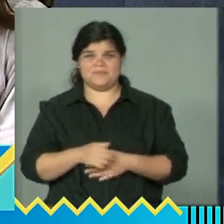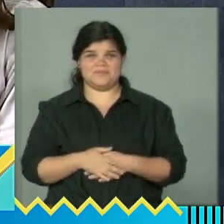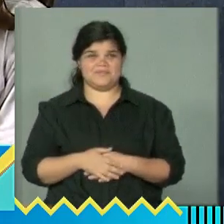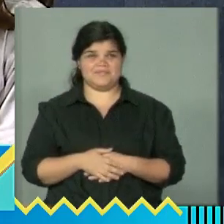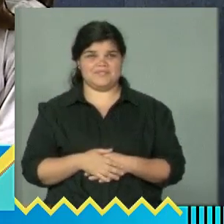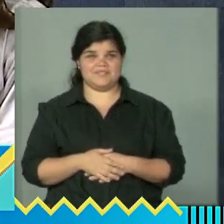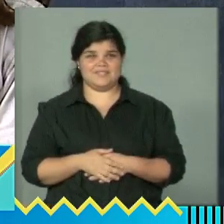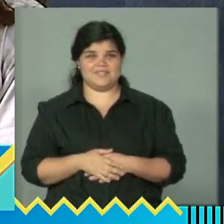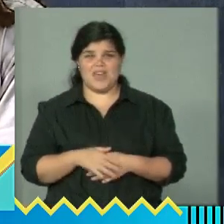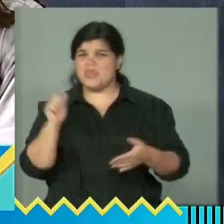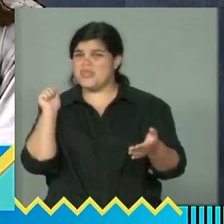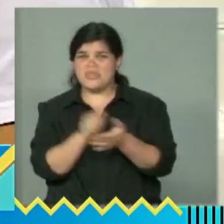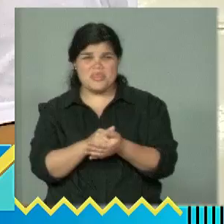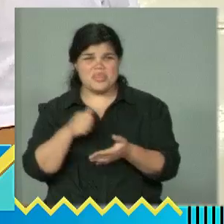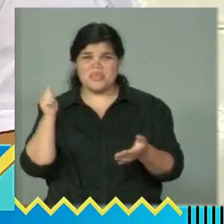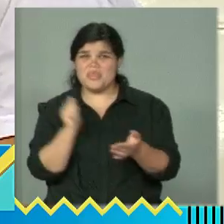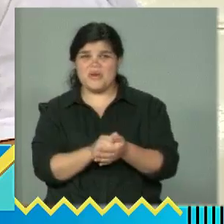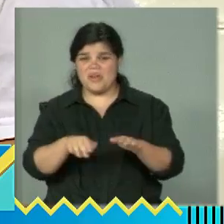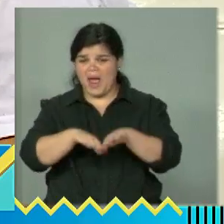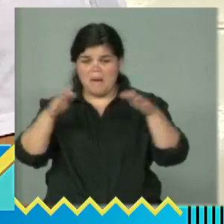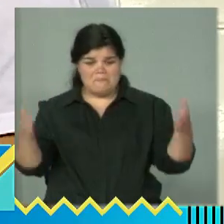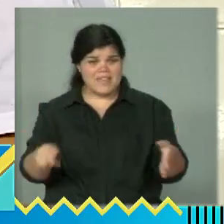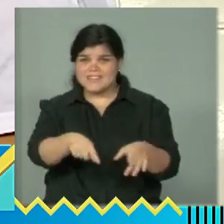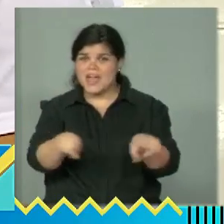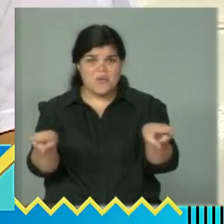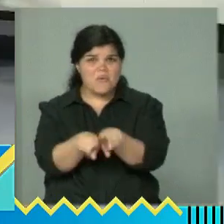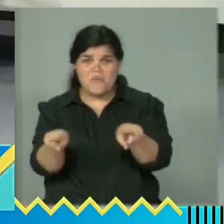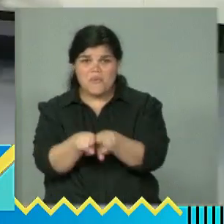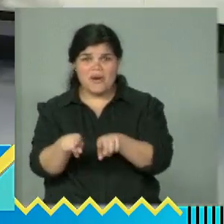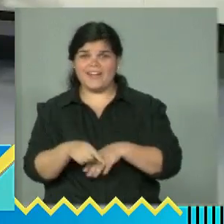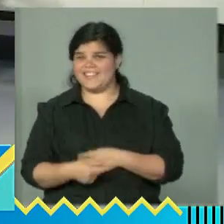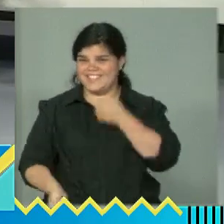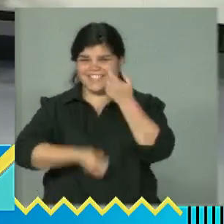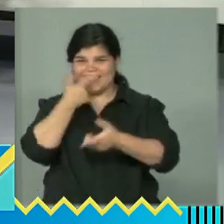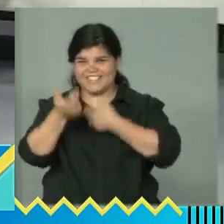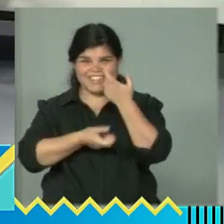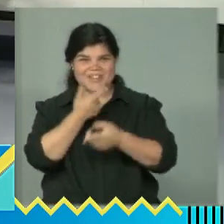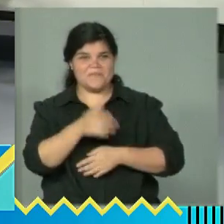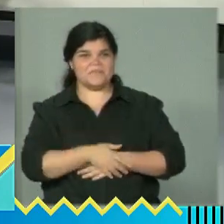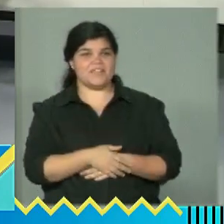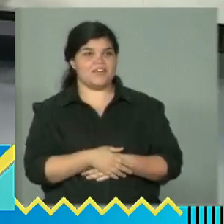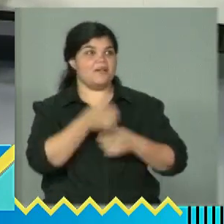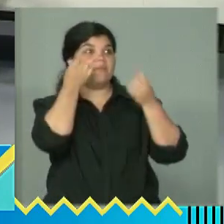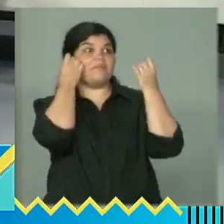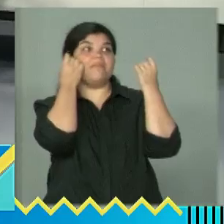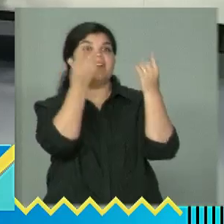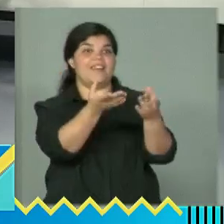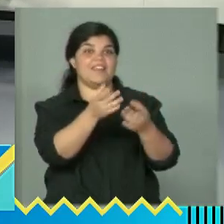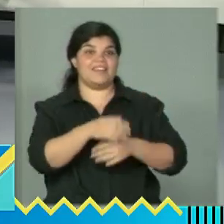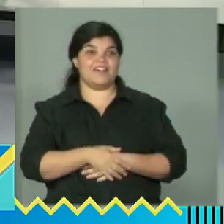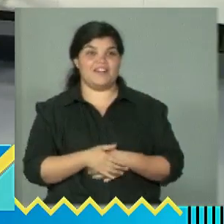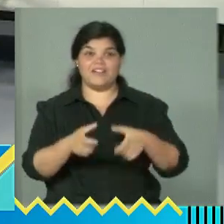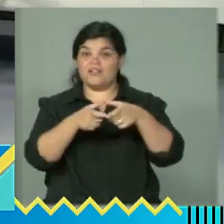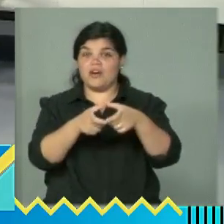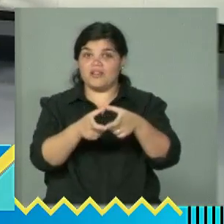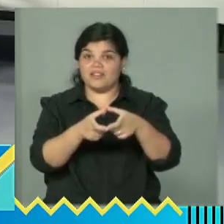No, es que era más grasa que cualquier otra cosa. Sí, lo son. Juan Pablo, perdón. La tortilla,